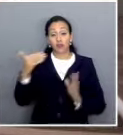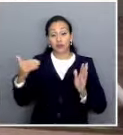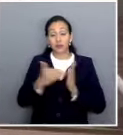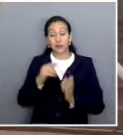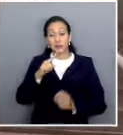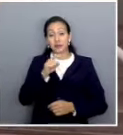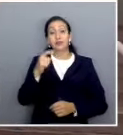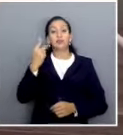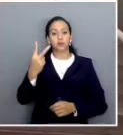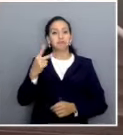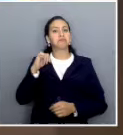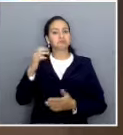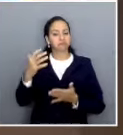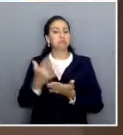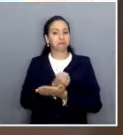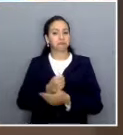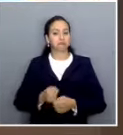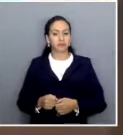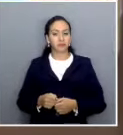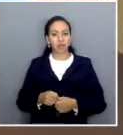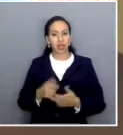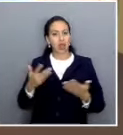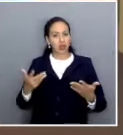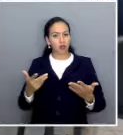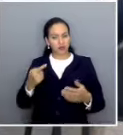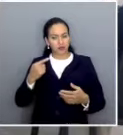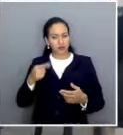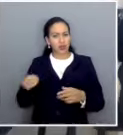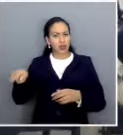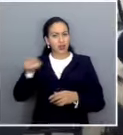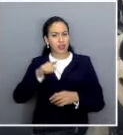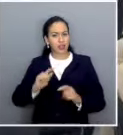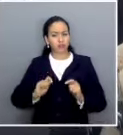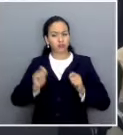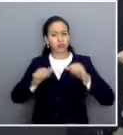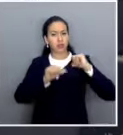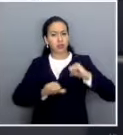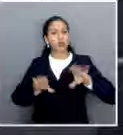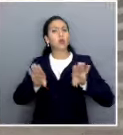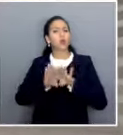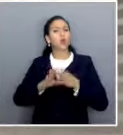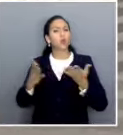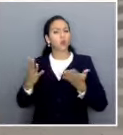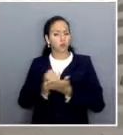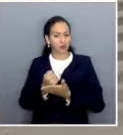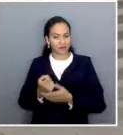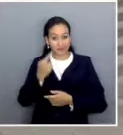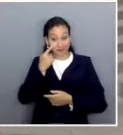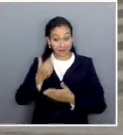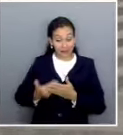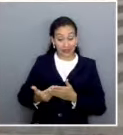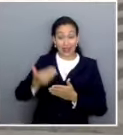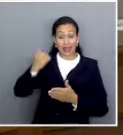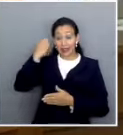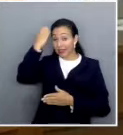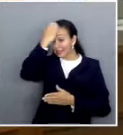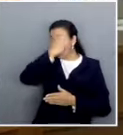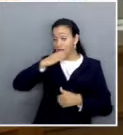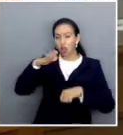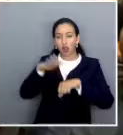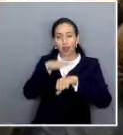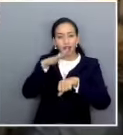ganadores. Ninguno de estos cargos se ha realizado de manera directa, pues en todos los casos han sido seleccionados a través de